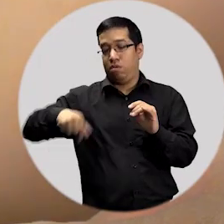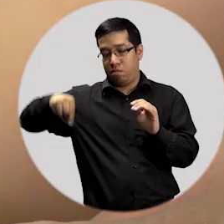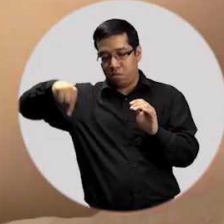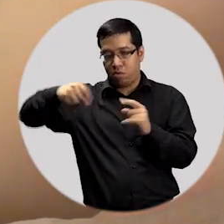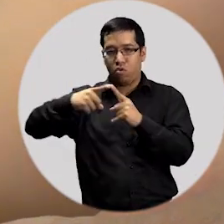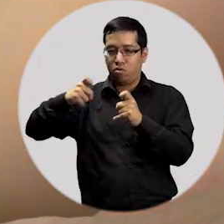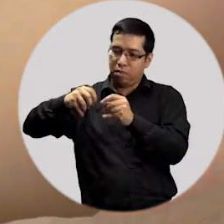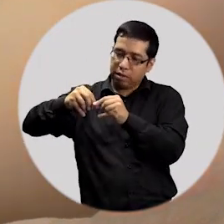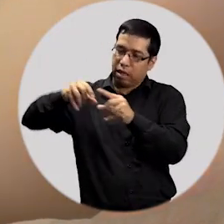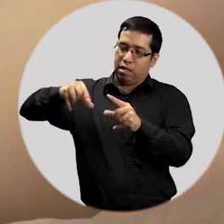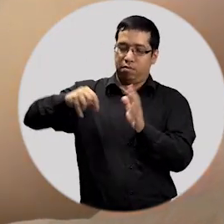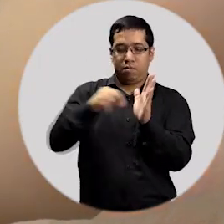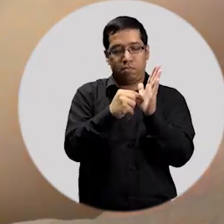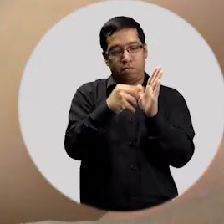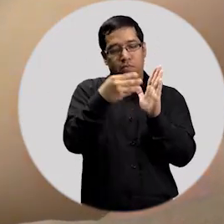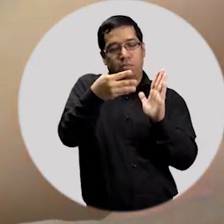Acá más o menos vamos a estar